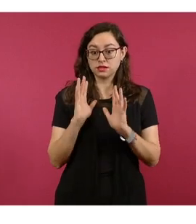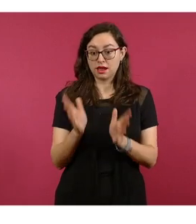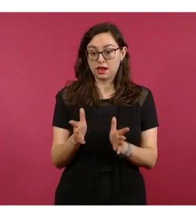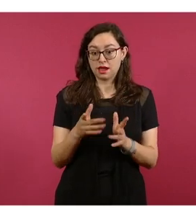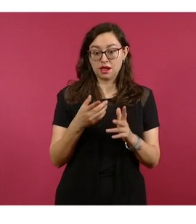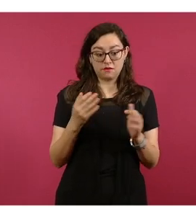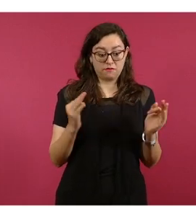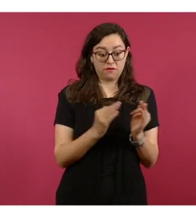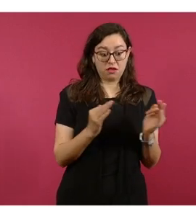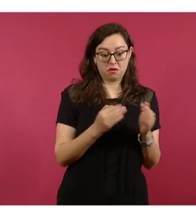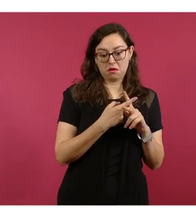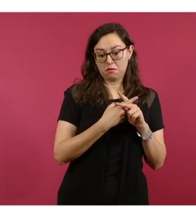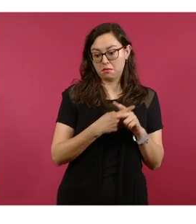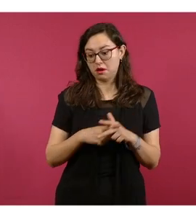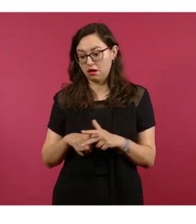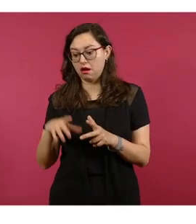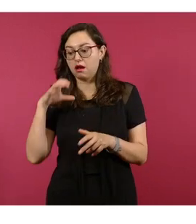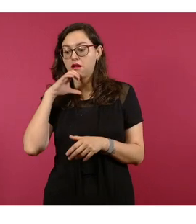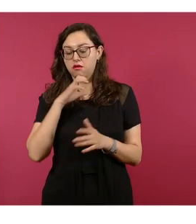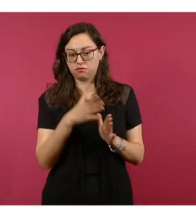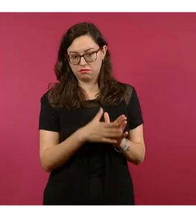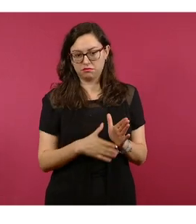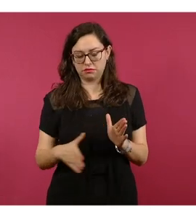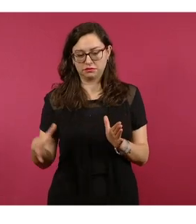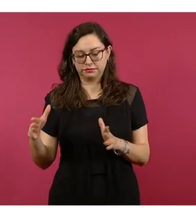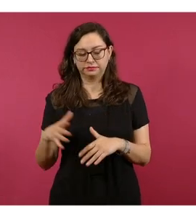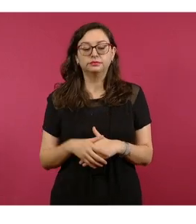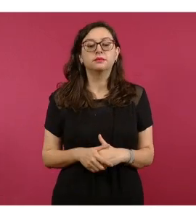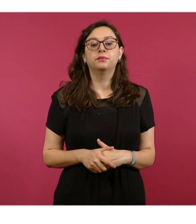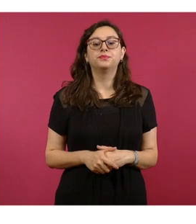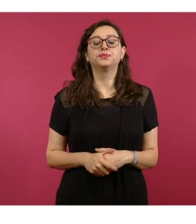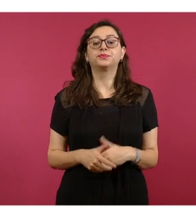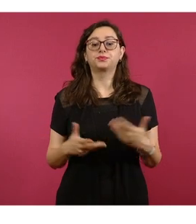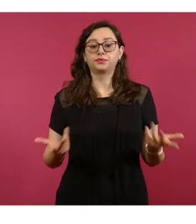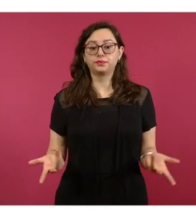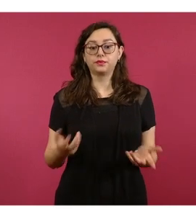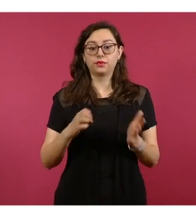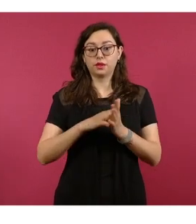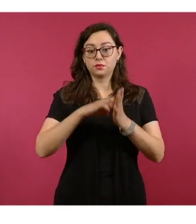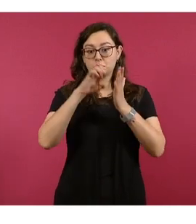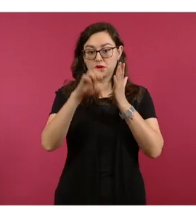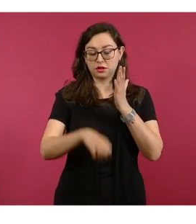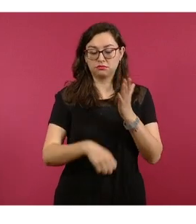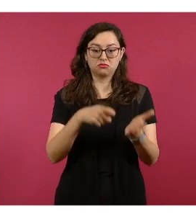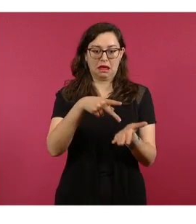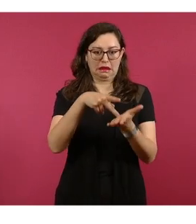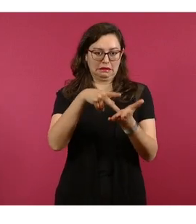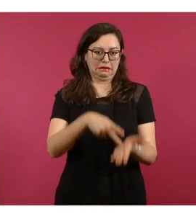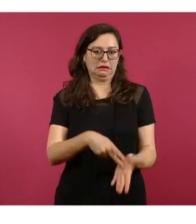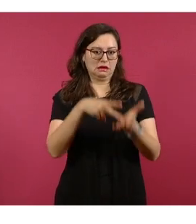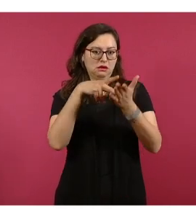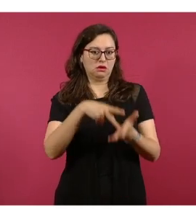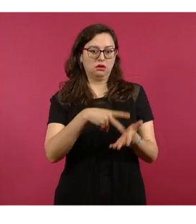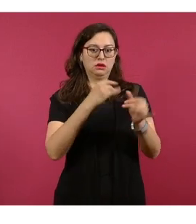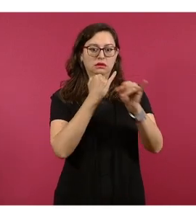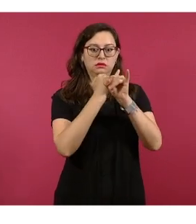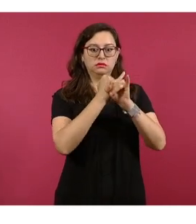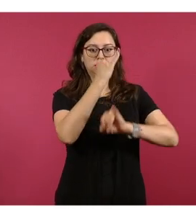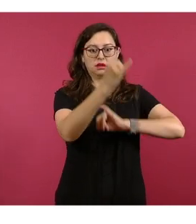invernal. Al día 20 de marzo tuvimos, por ejemplo, en el caso del gas por kilo, en el mercado internacional